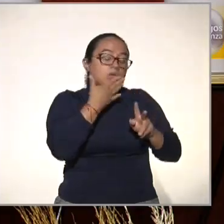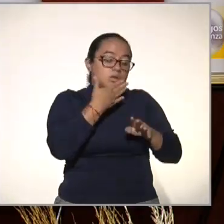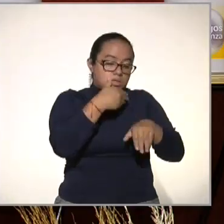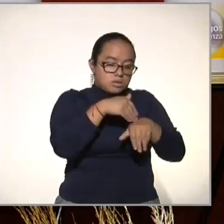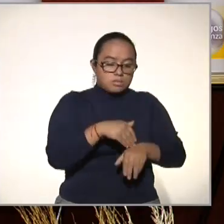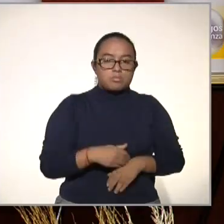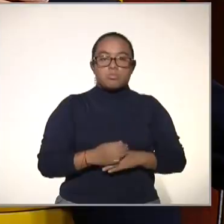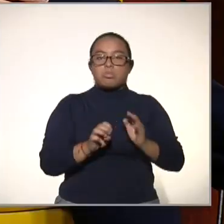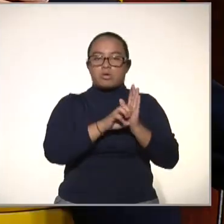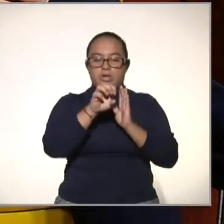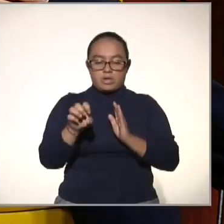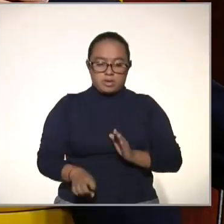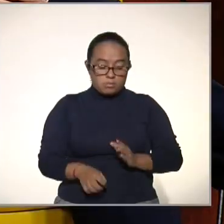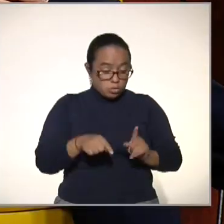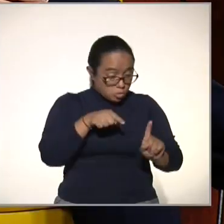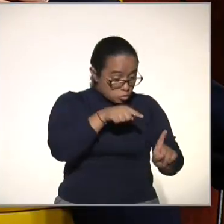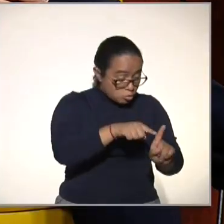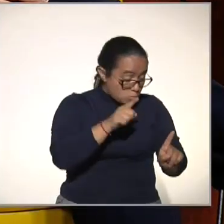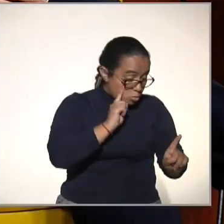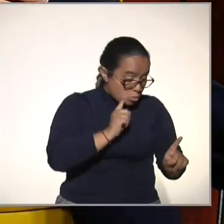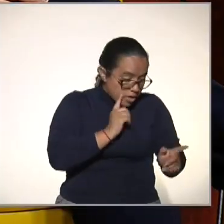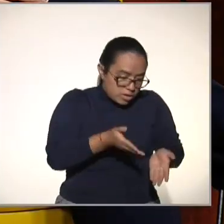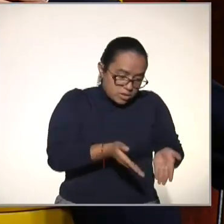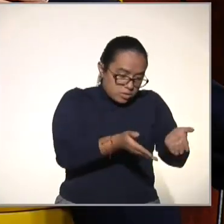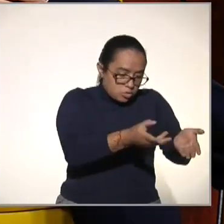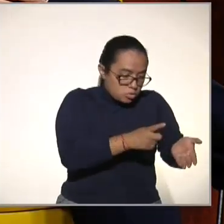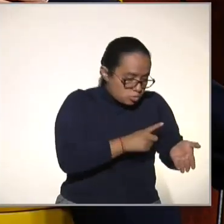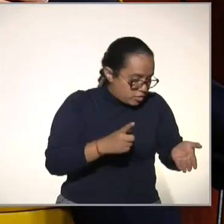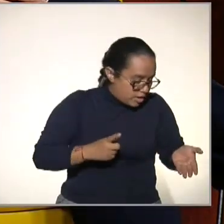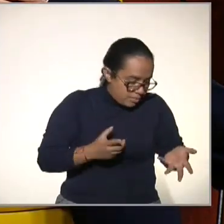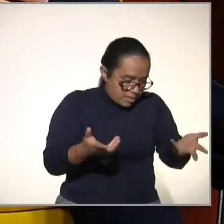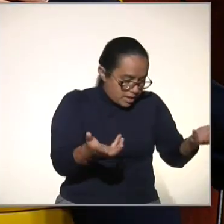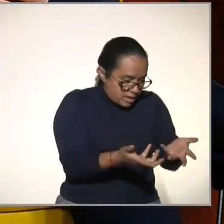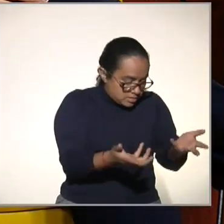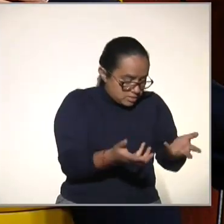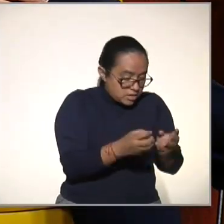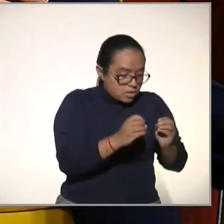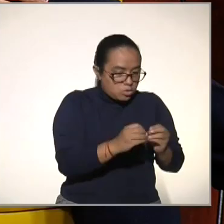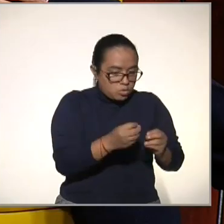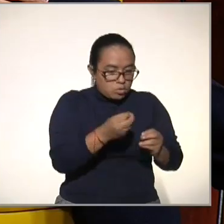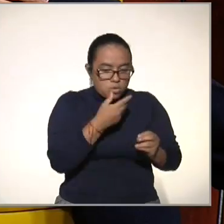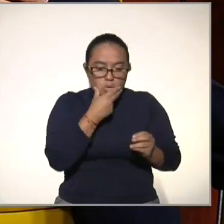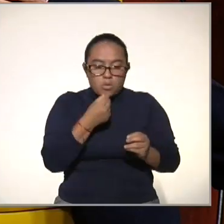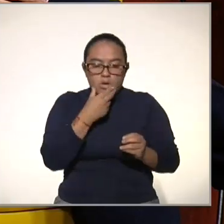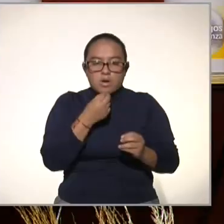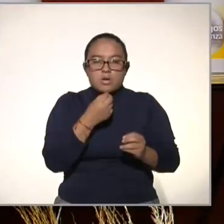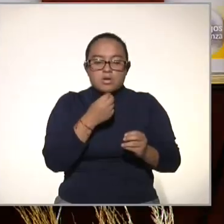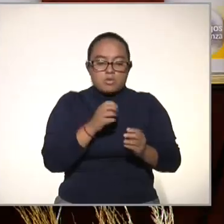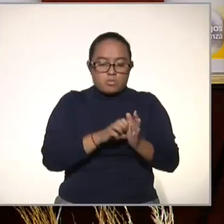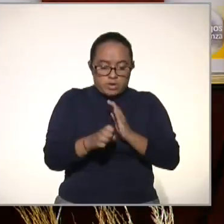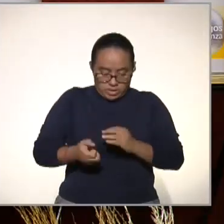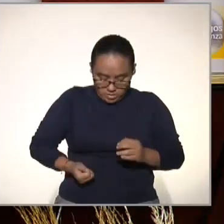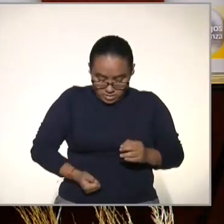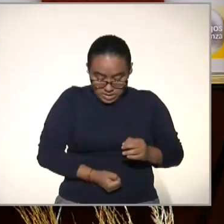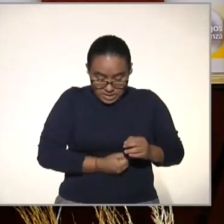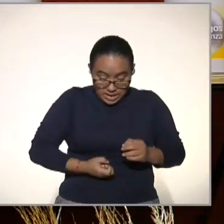ponen todos estos estereotipos desde que ven mis genitales la primera vez desde el